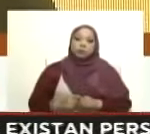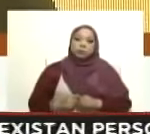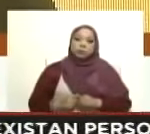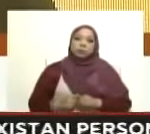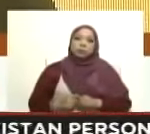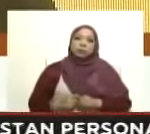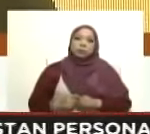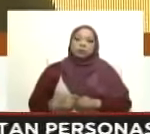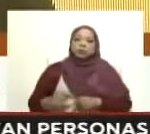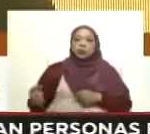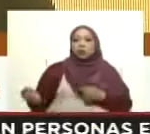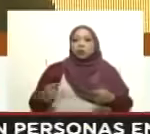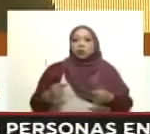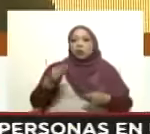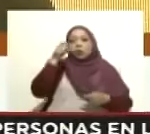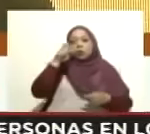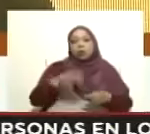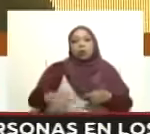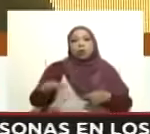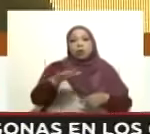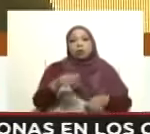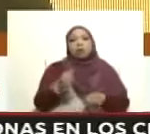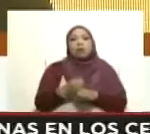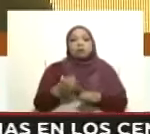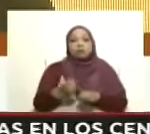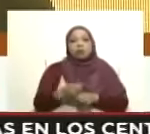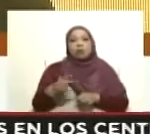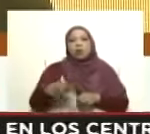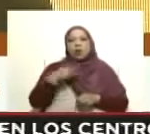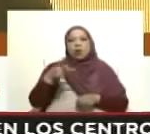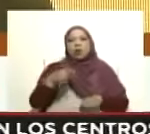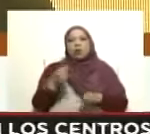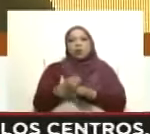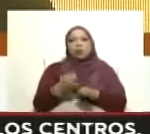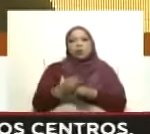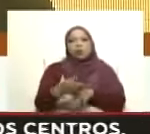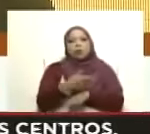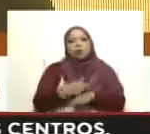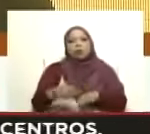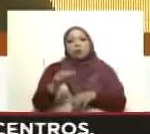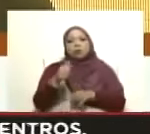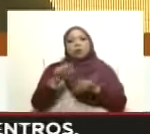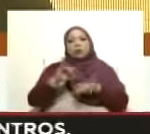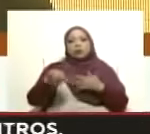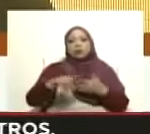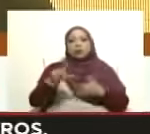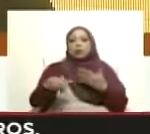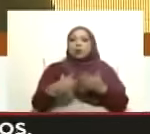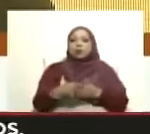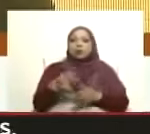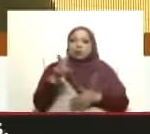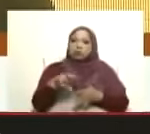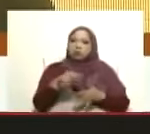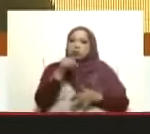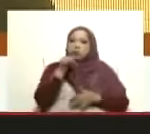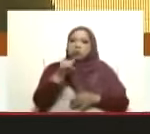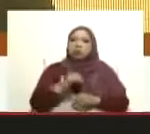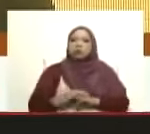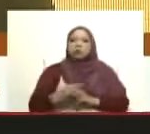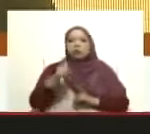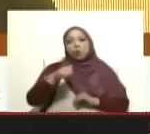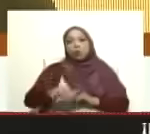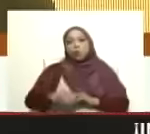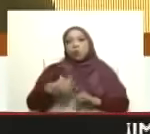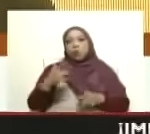después La tempestad del huracán de el domingo 16 de julio del 2017 hoy